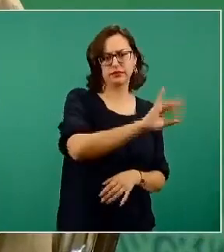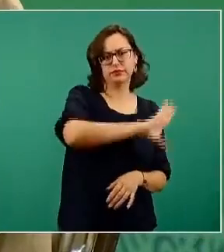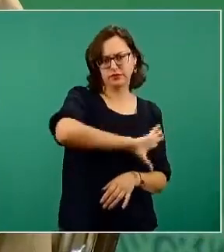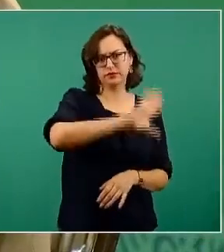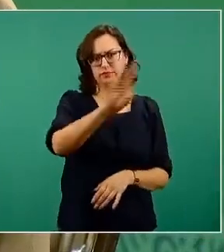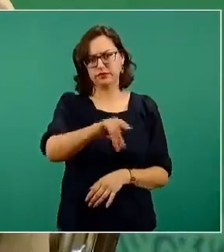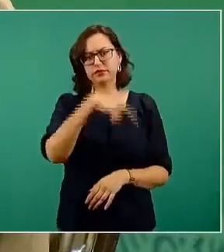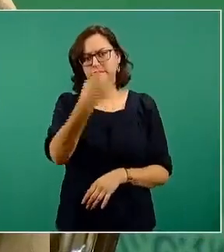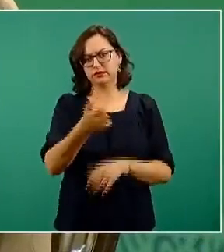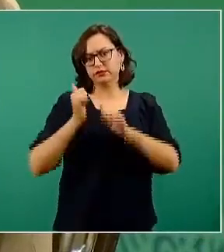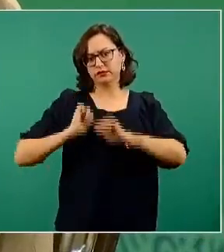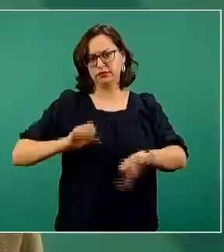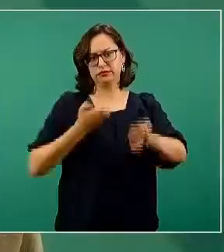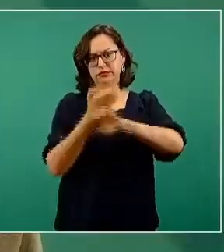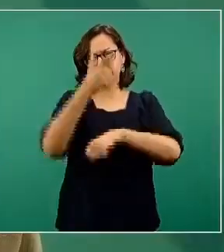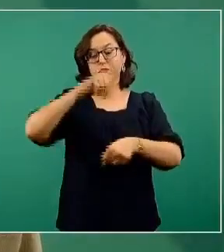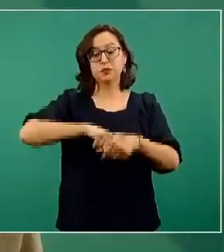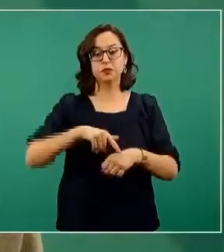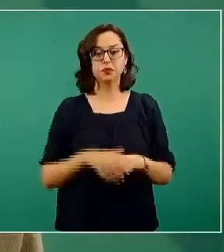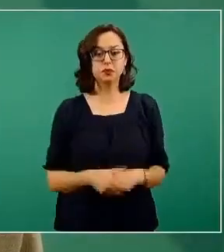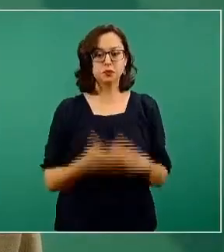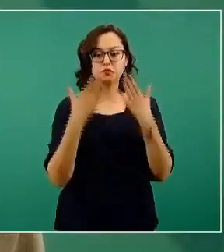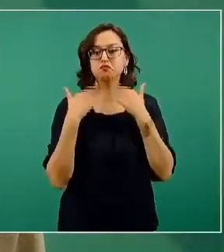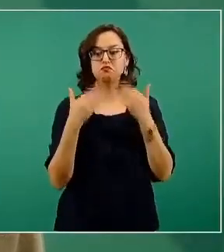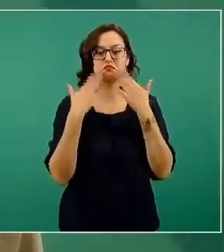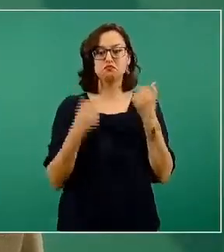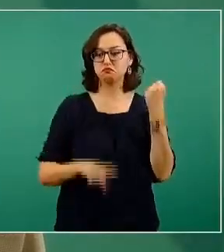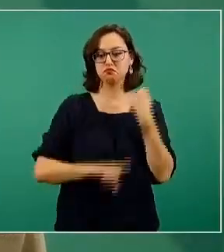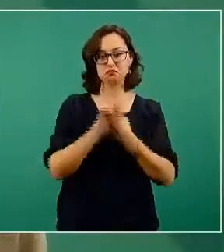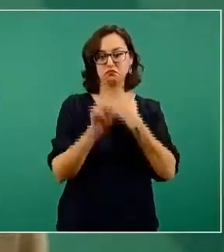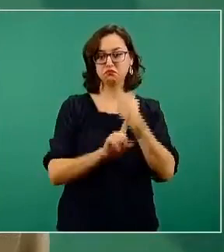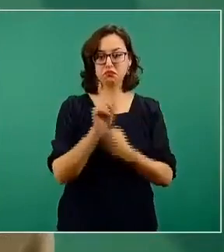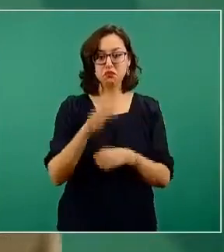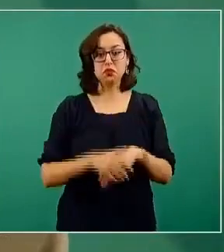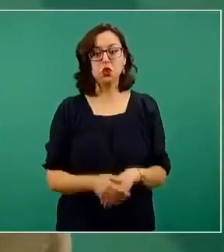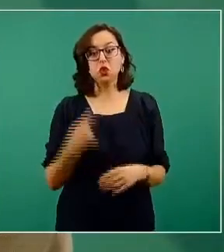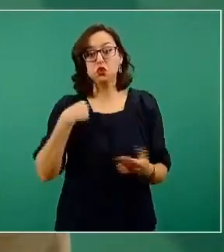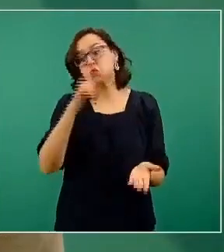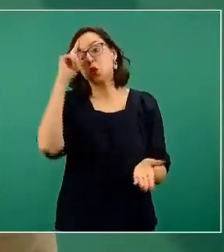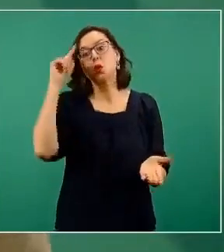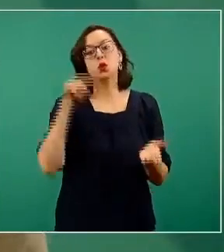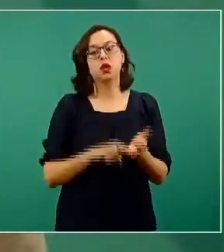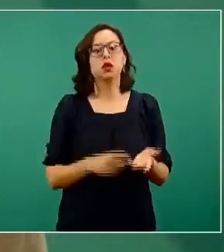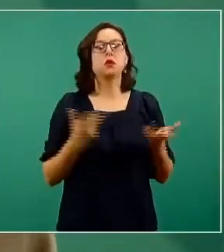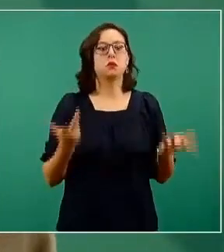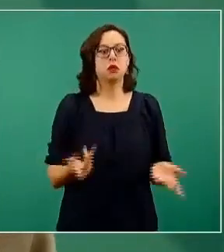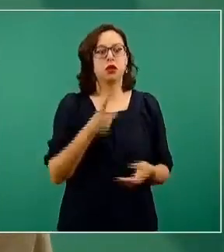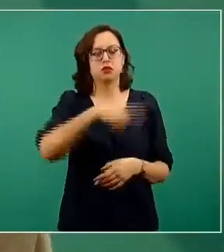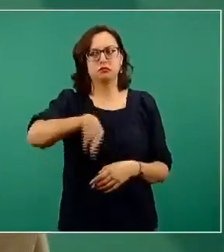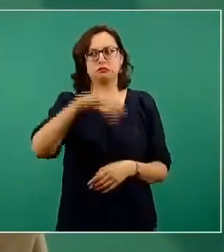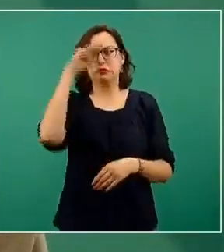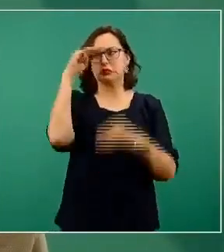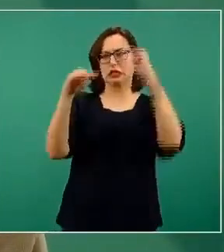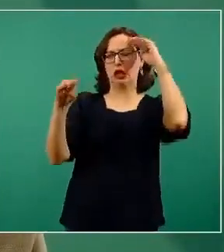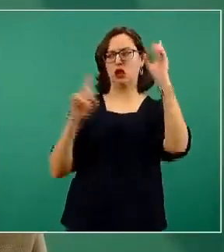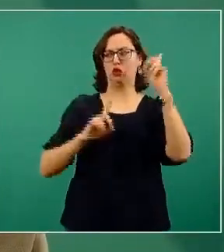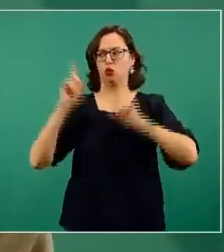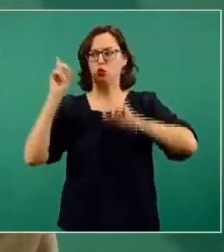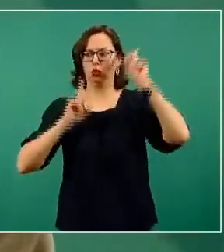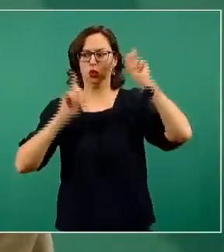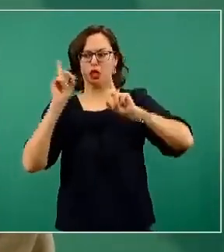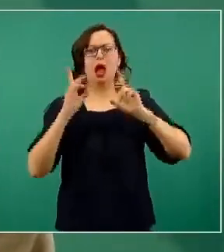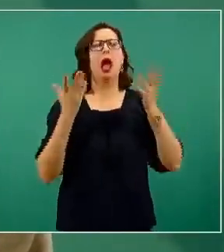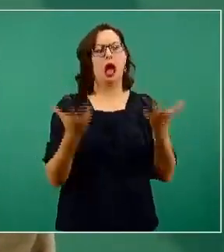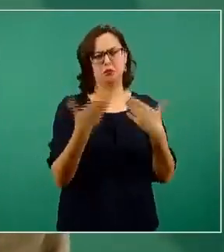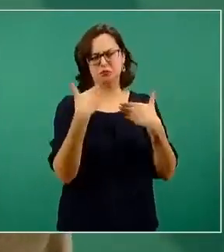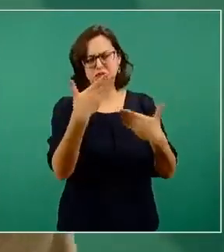se comunica al Estado. Entonces no hay ningún problema, creo que desde el punto de vista de precaución estuvo bien, y creo que está bien